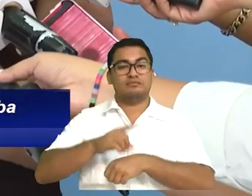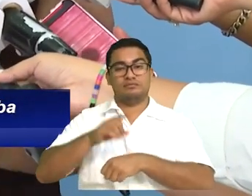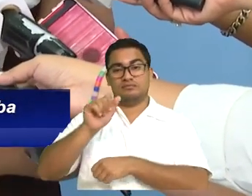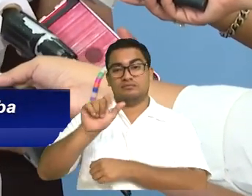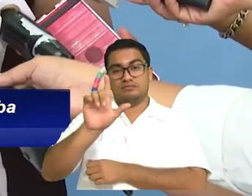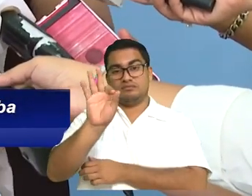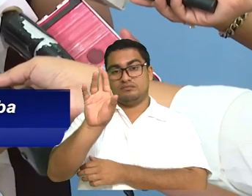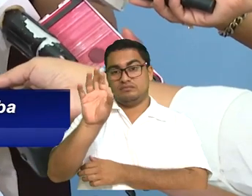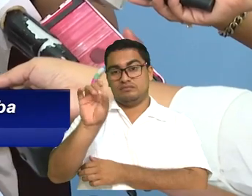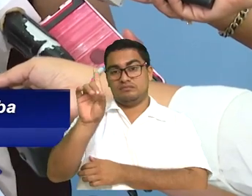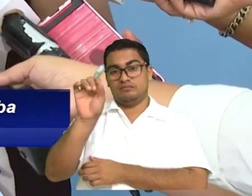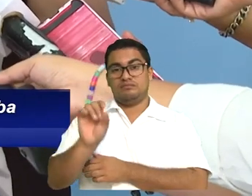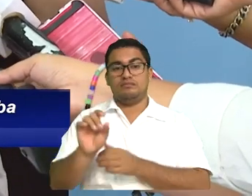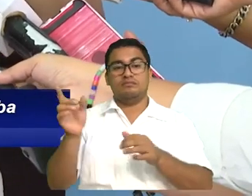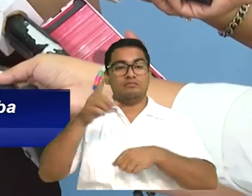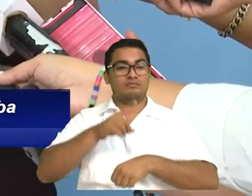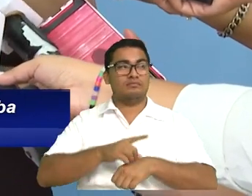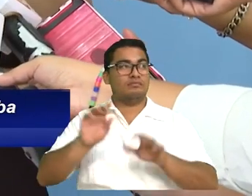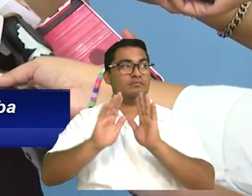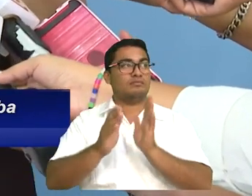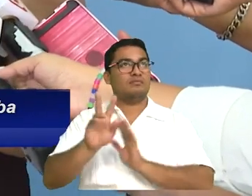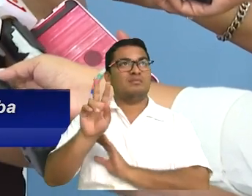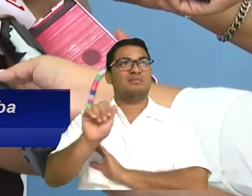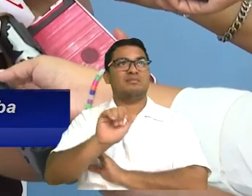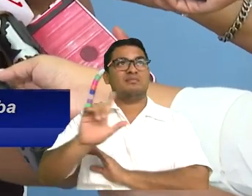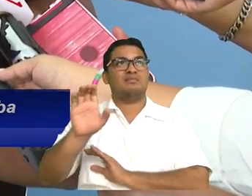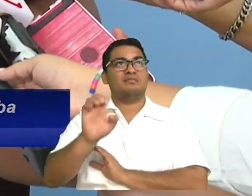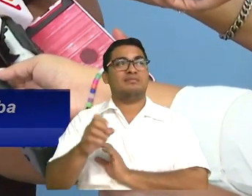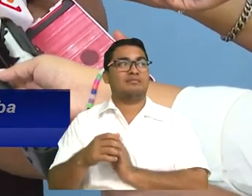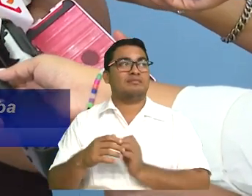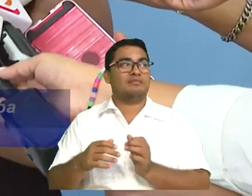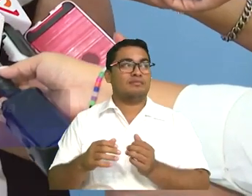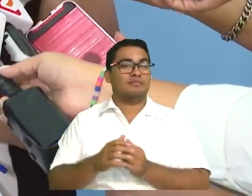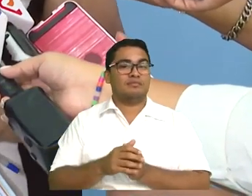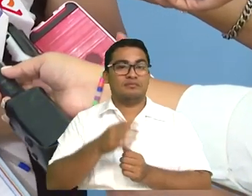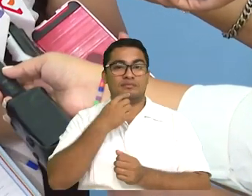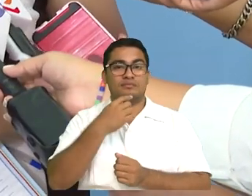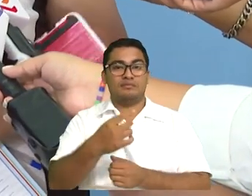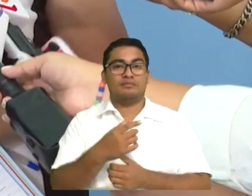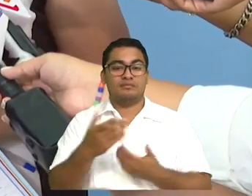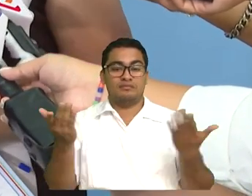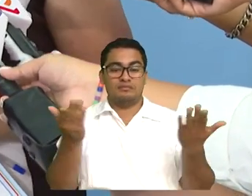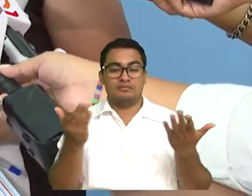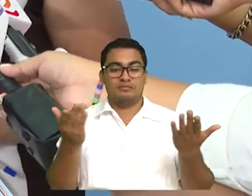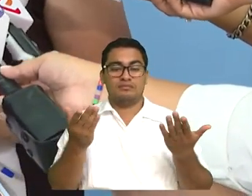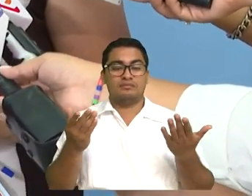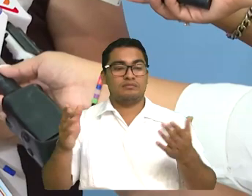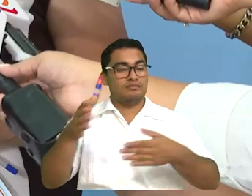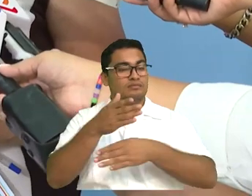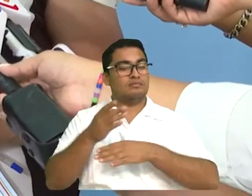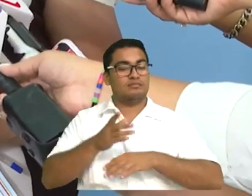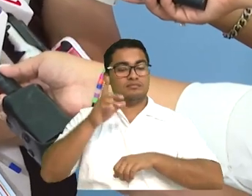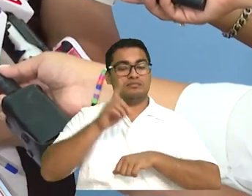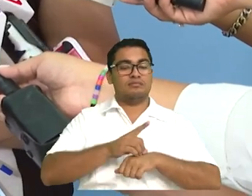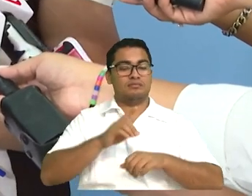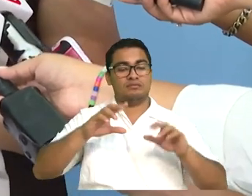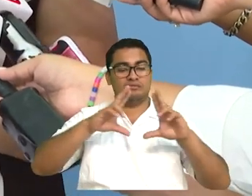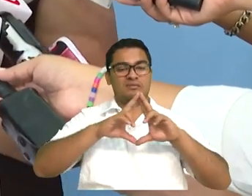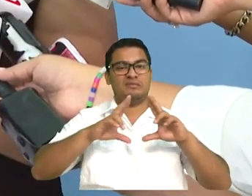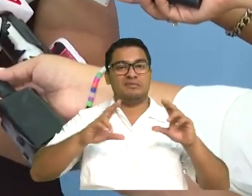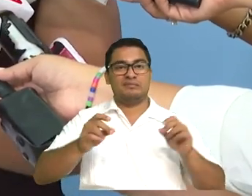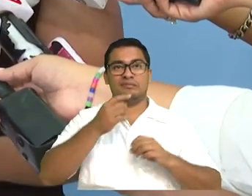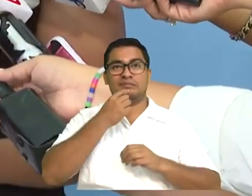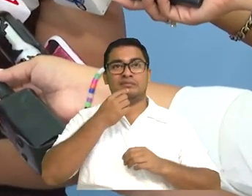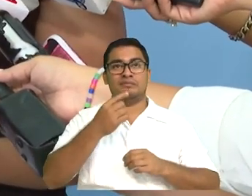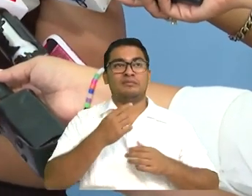Valle, la doctora Valle, hay muchas, y ya vemos un grupo de cirujanos pediatras de todo el país, con el objetivo de qué,